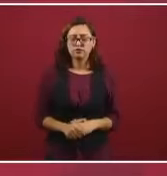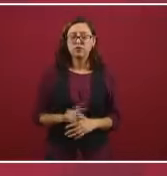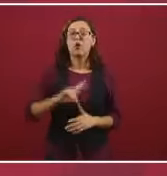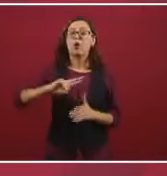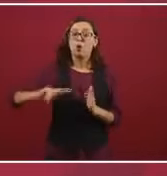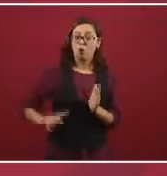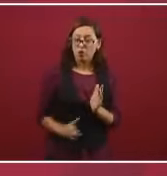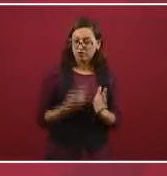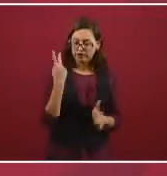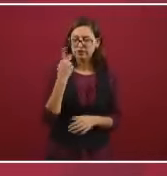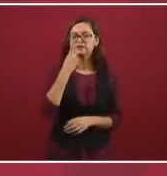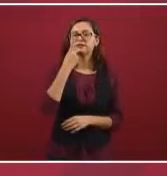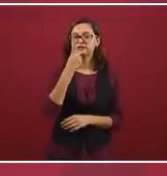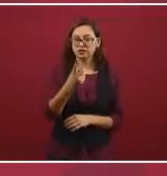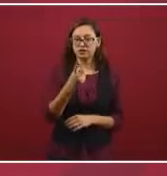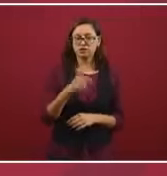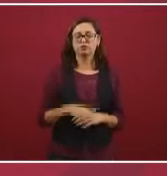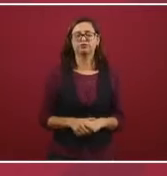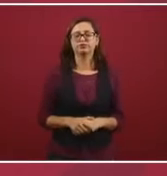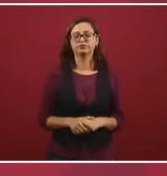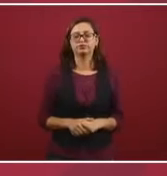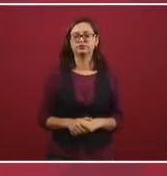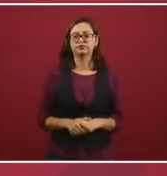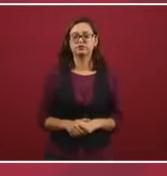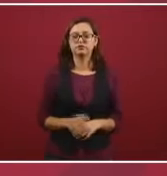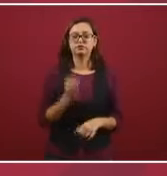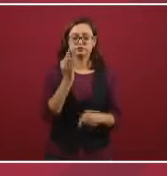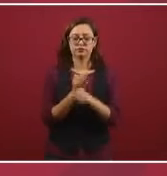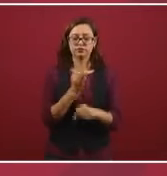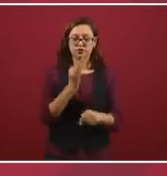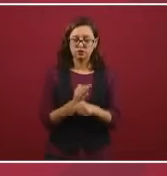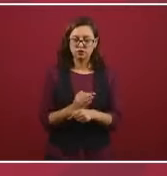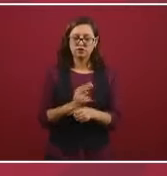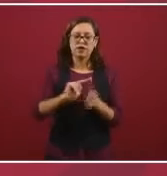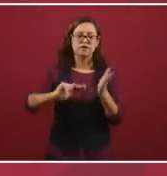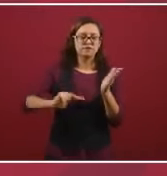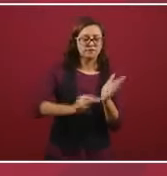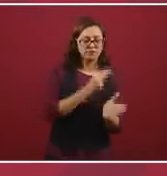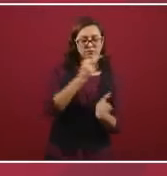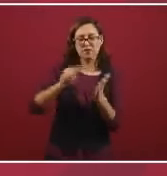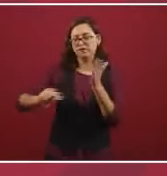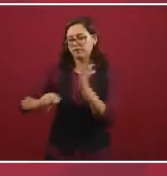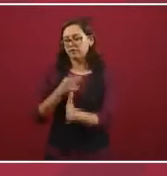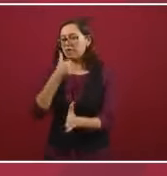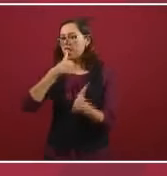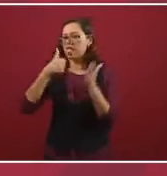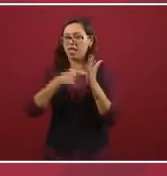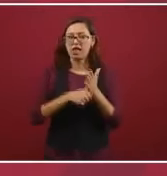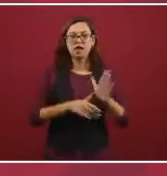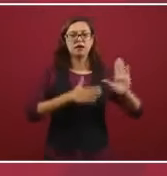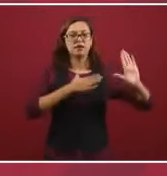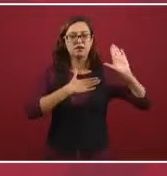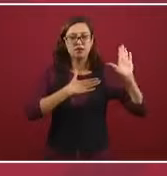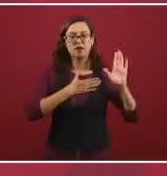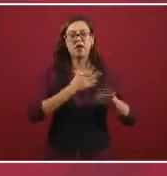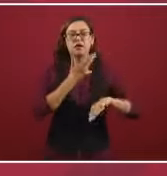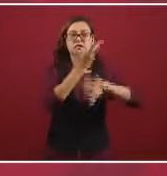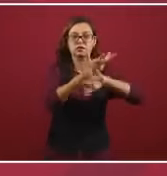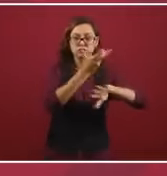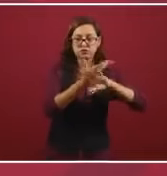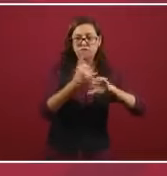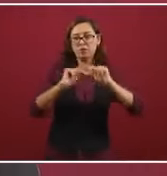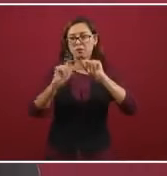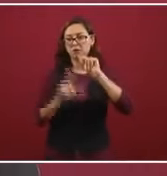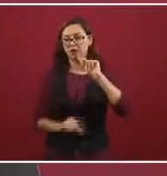gusto. Ya tenemos en este momento firmadas cartas de intención como resultado del acuerdo entre México y Estados